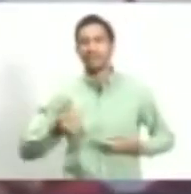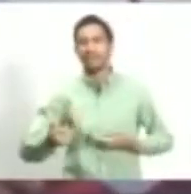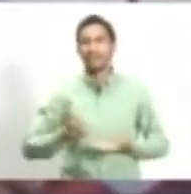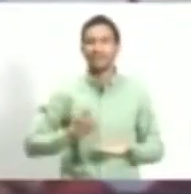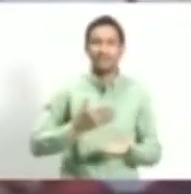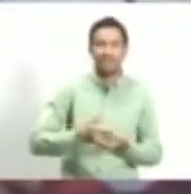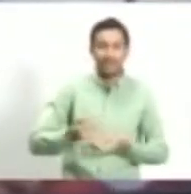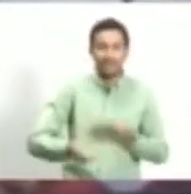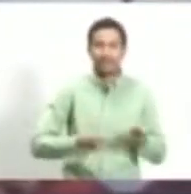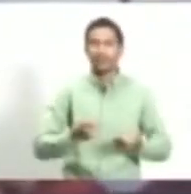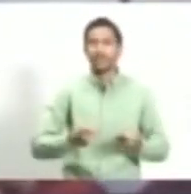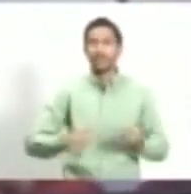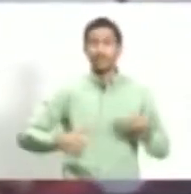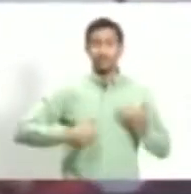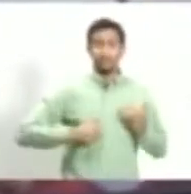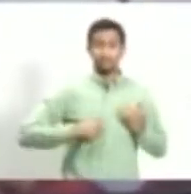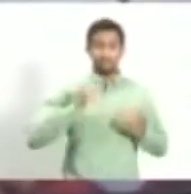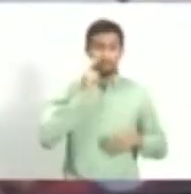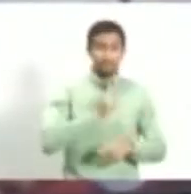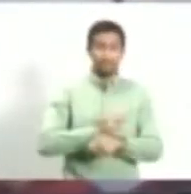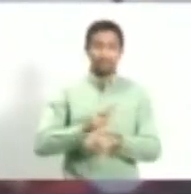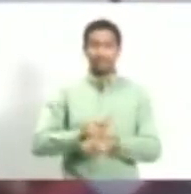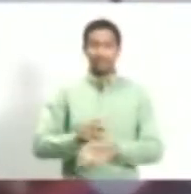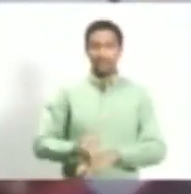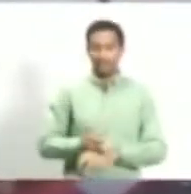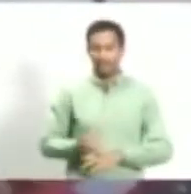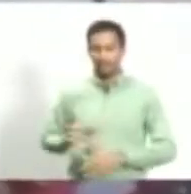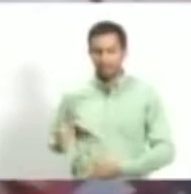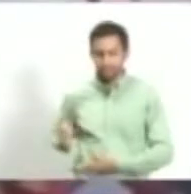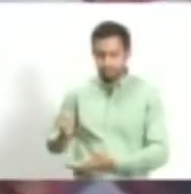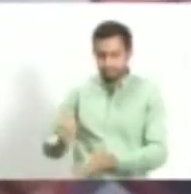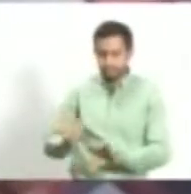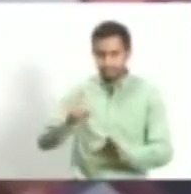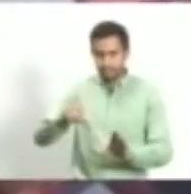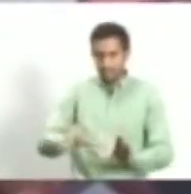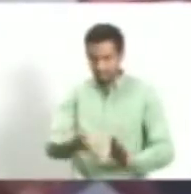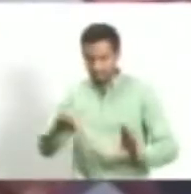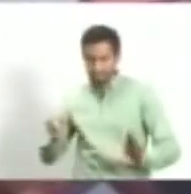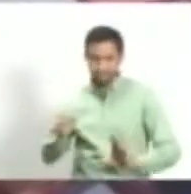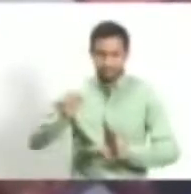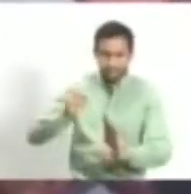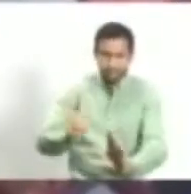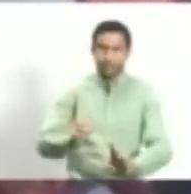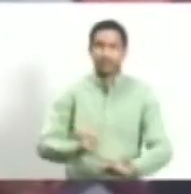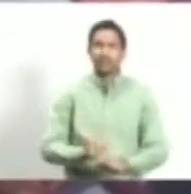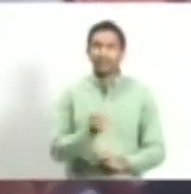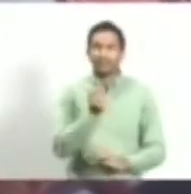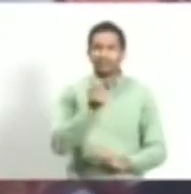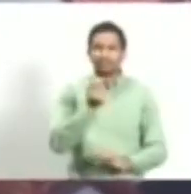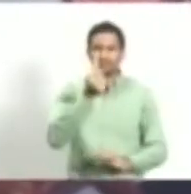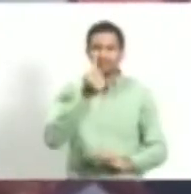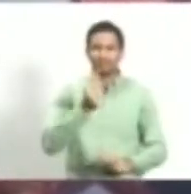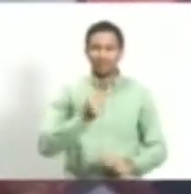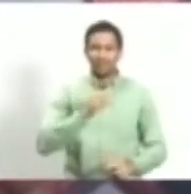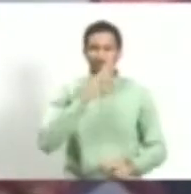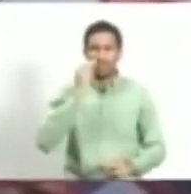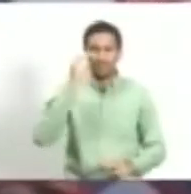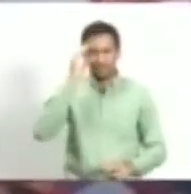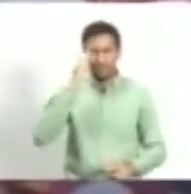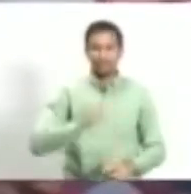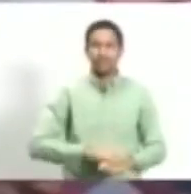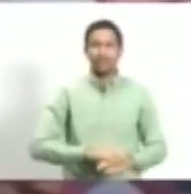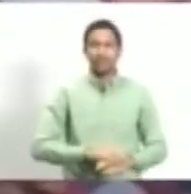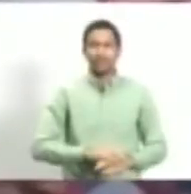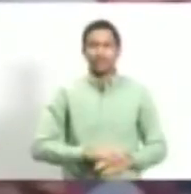la empresa transportadora de valores cargan el cajero automático. En cuestión de segundos se observa cómo ese sujeto que viste